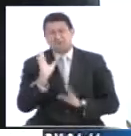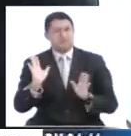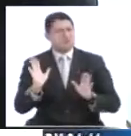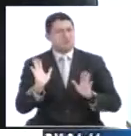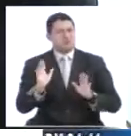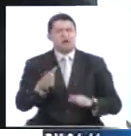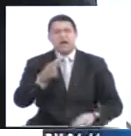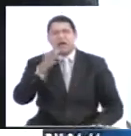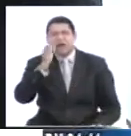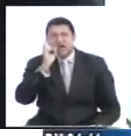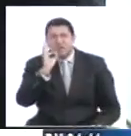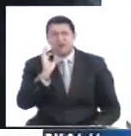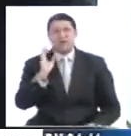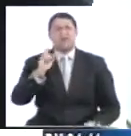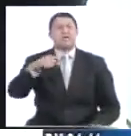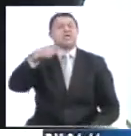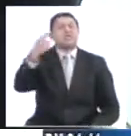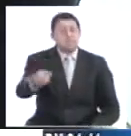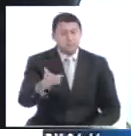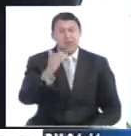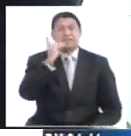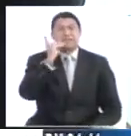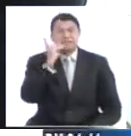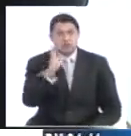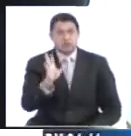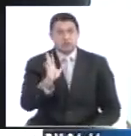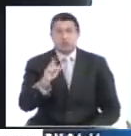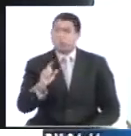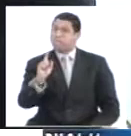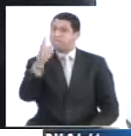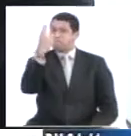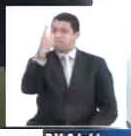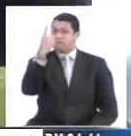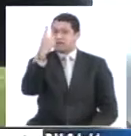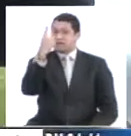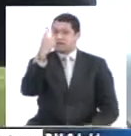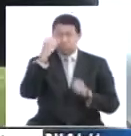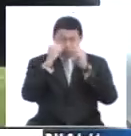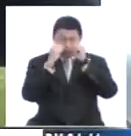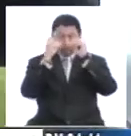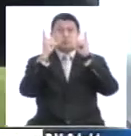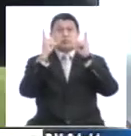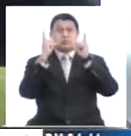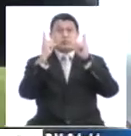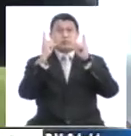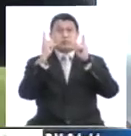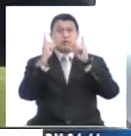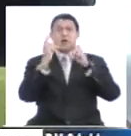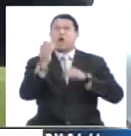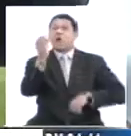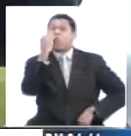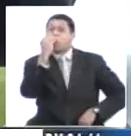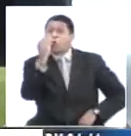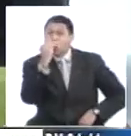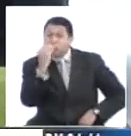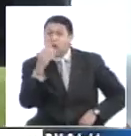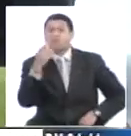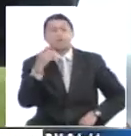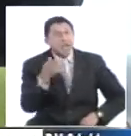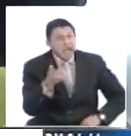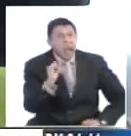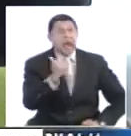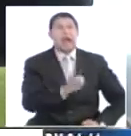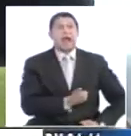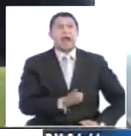un café y después de eso hay una mano nosotros lo primero que tenemos que hacer cuando nos despertemos oa comer en el momento el que tengamos hambre